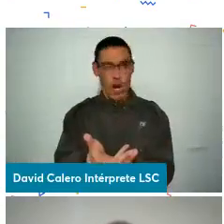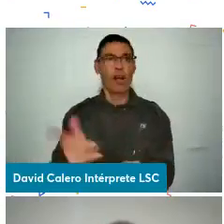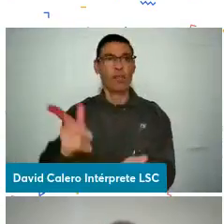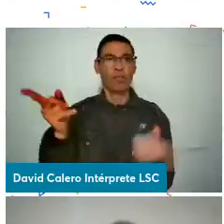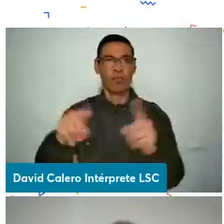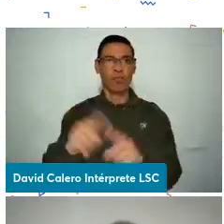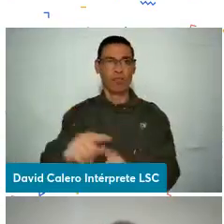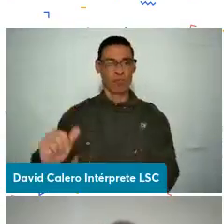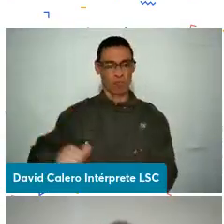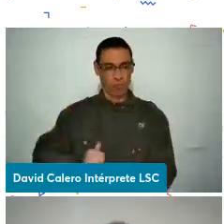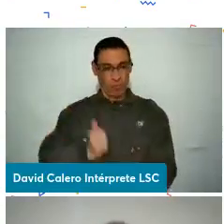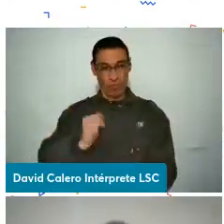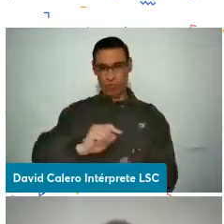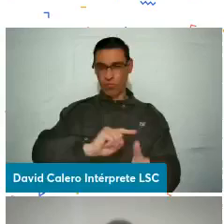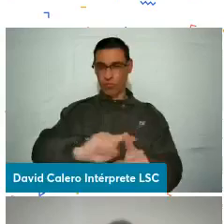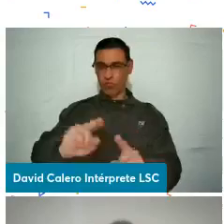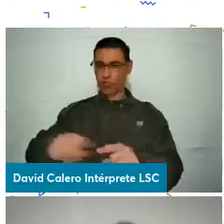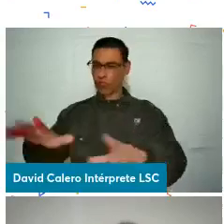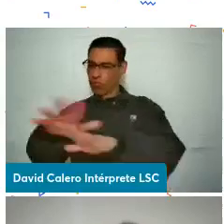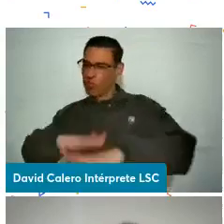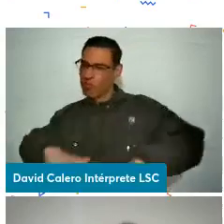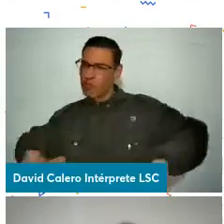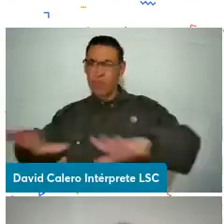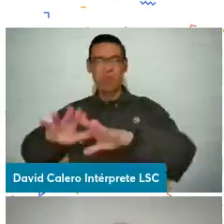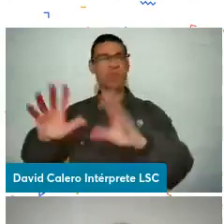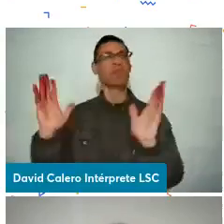los espacios de lo que son las ferias de la ciencia,